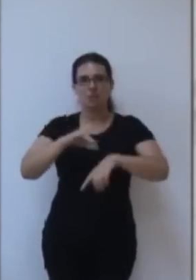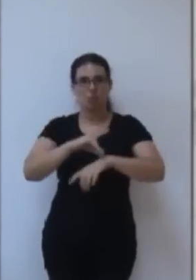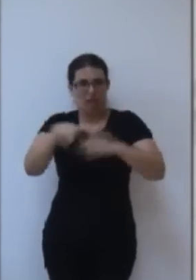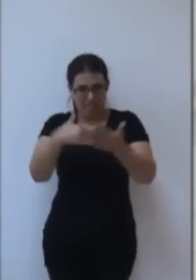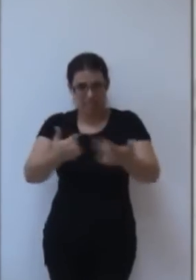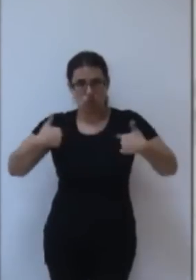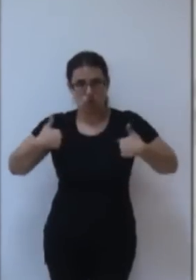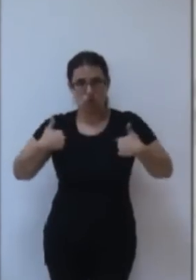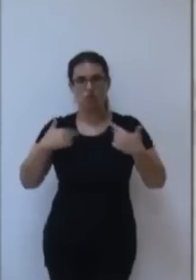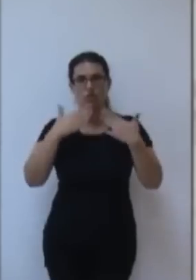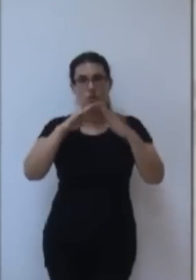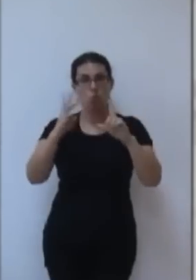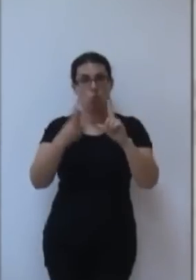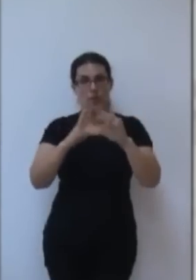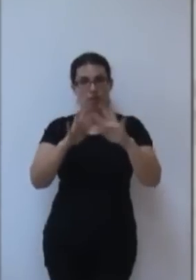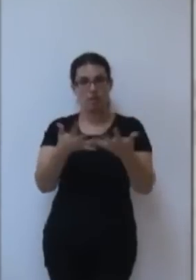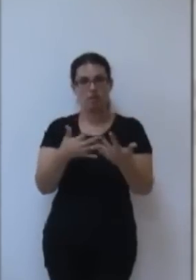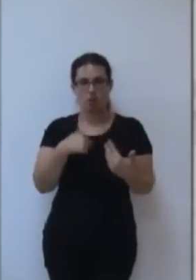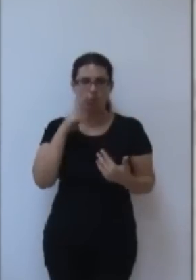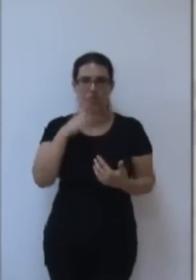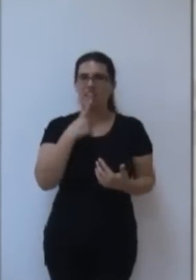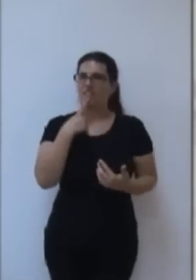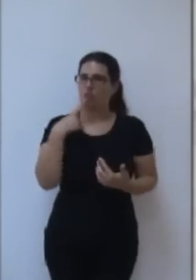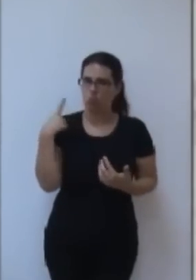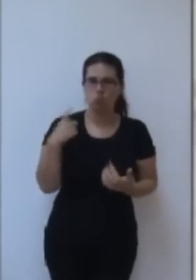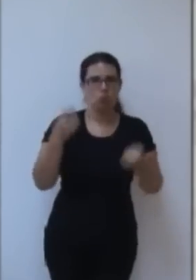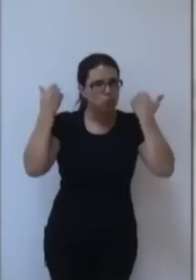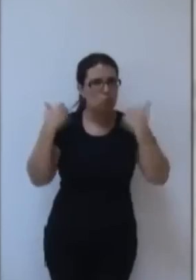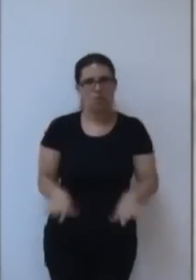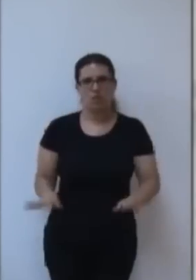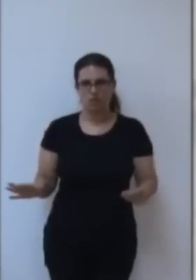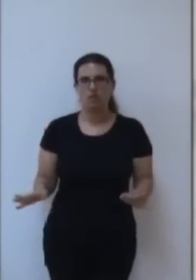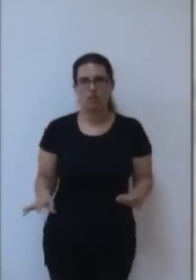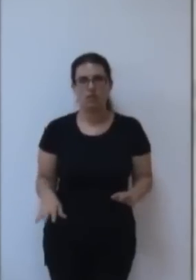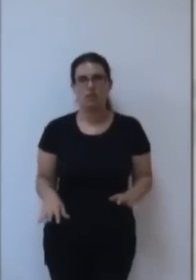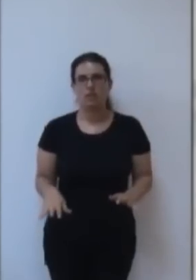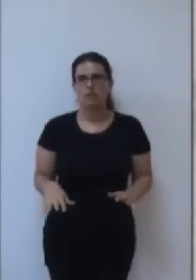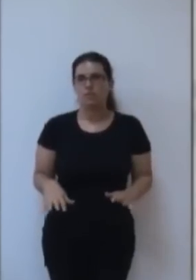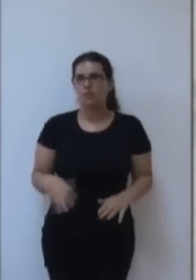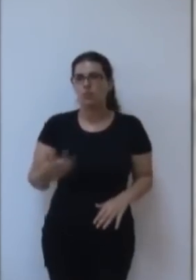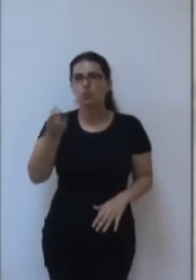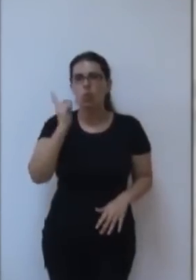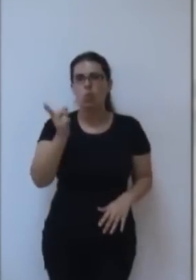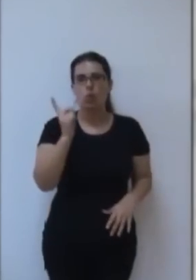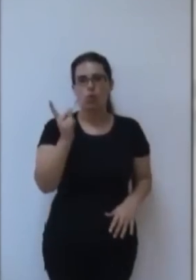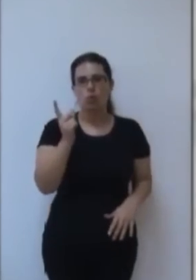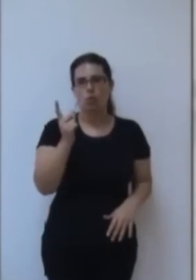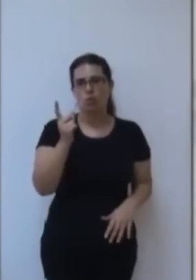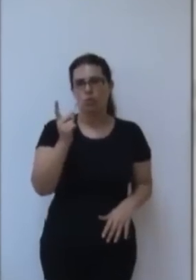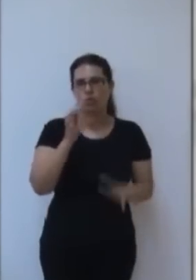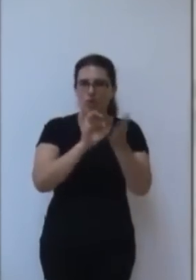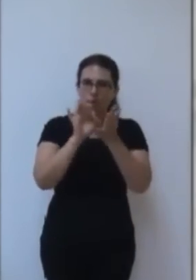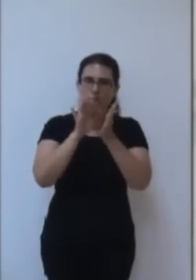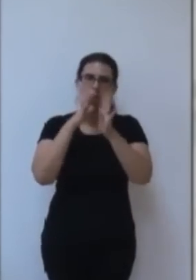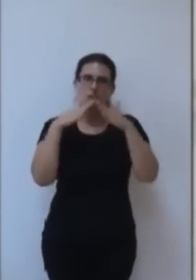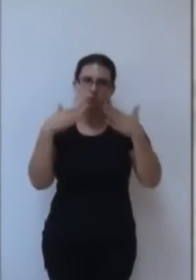a través de la web, ¿no? O sea, ahí veo una dificultad tan grande, o sea, más allá de lo que pueden ser en los servicios